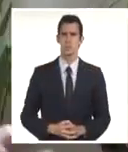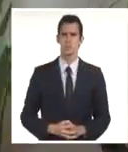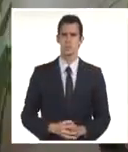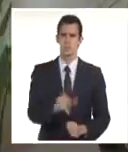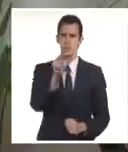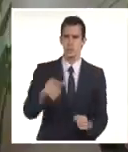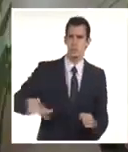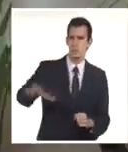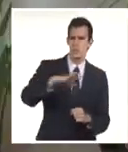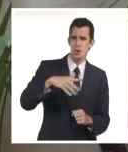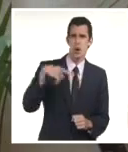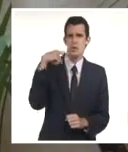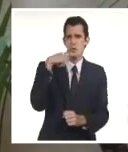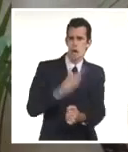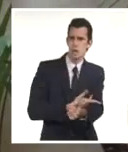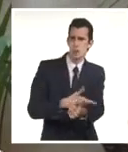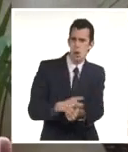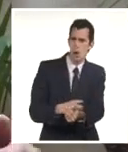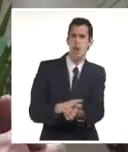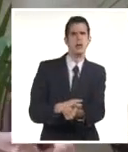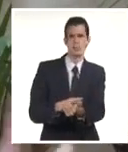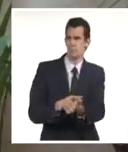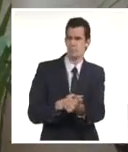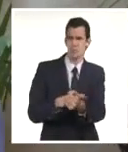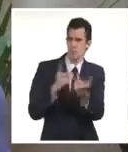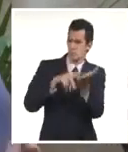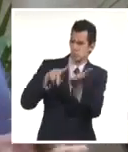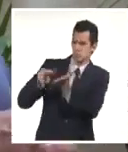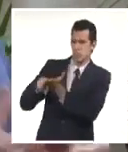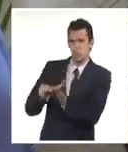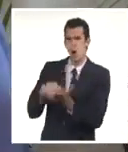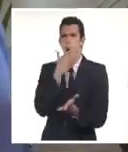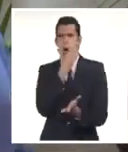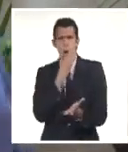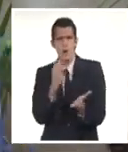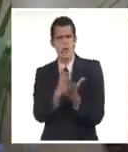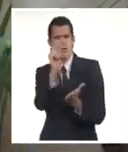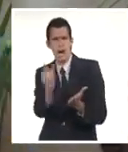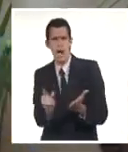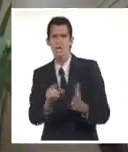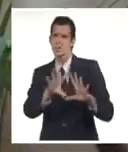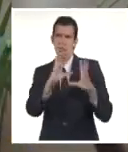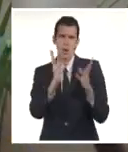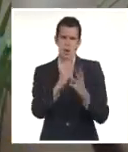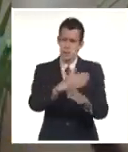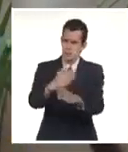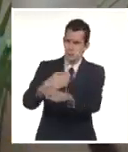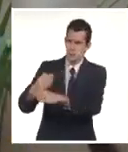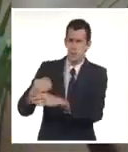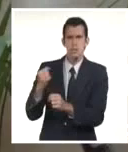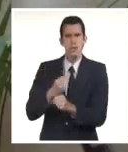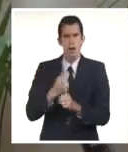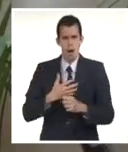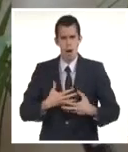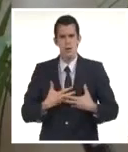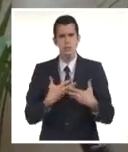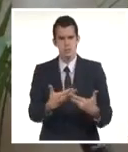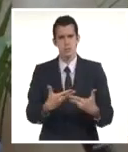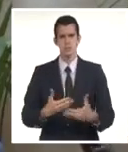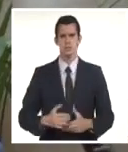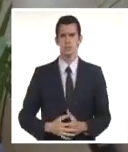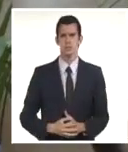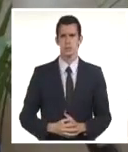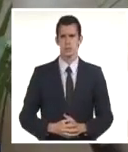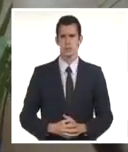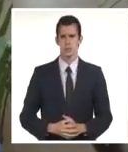de sangre, ha existido una respuesta fundamentalmente de jóvenes estudiantes, de trabajadores de diferentes sectores, para apoyar